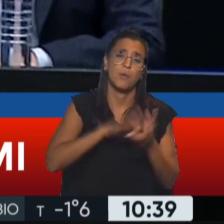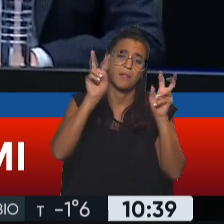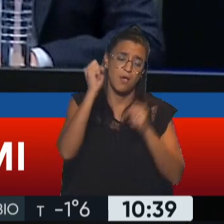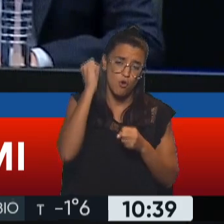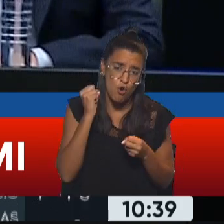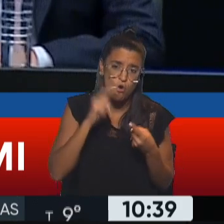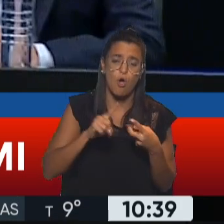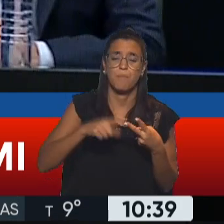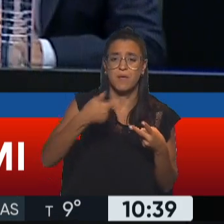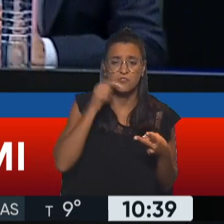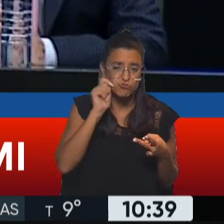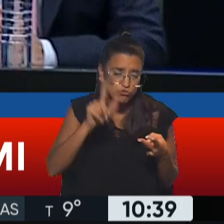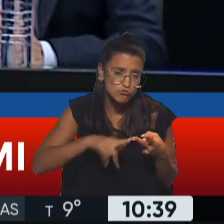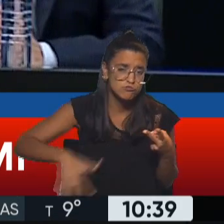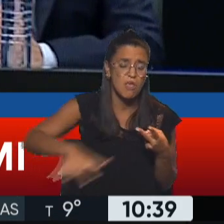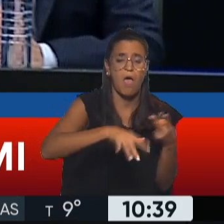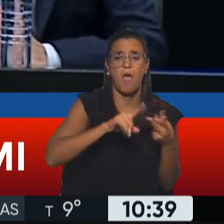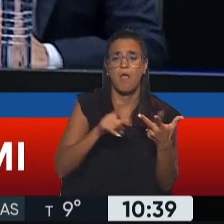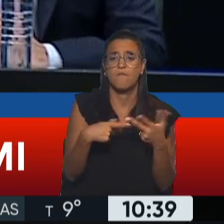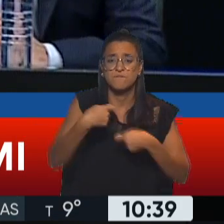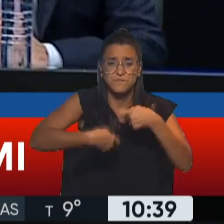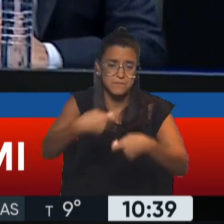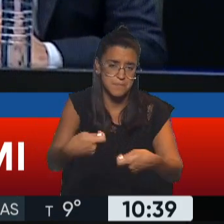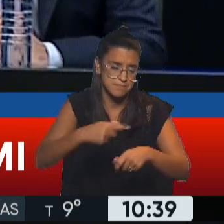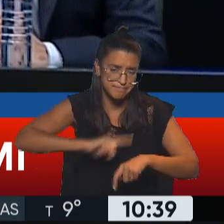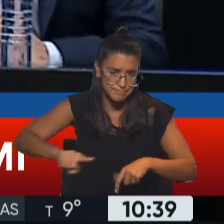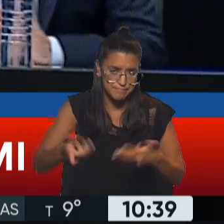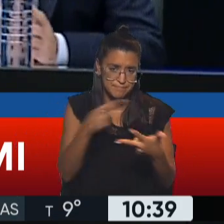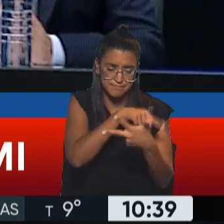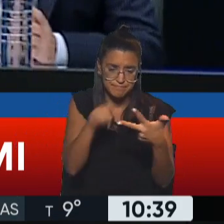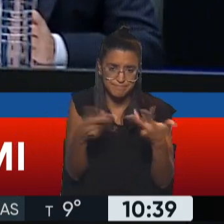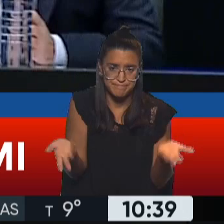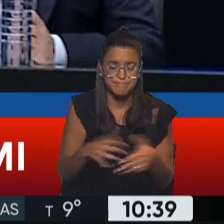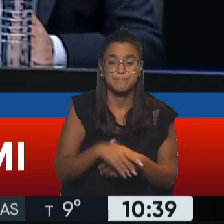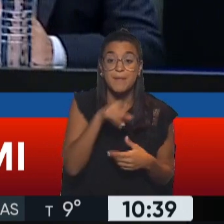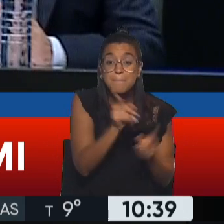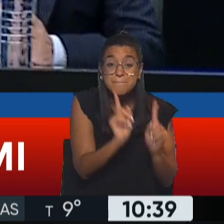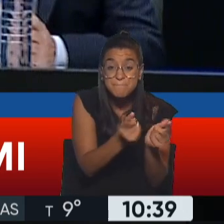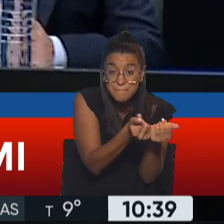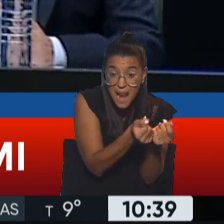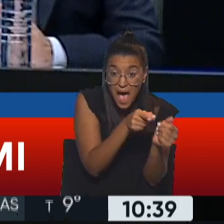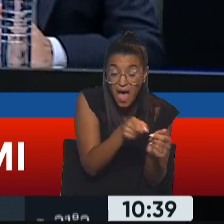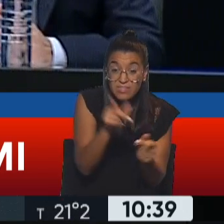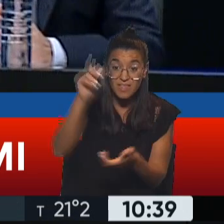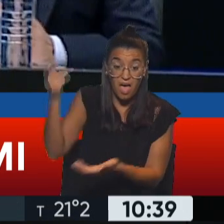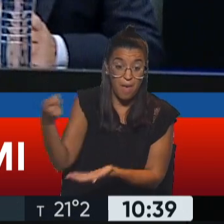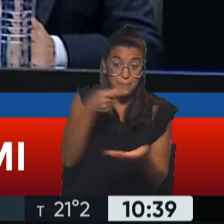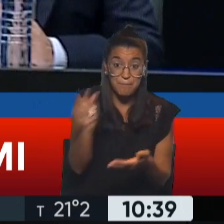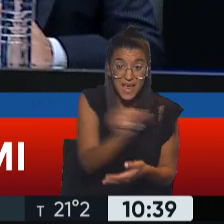económica como en la esfera social y en la financiera. Y que ese dinero se